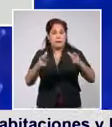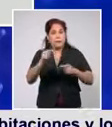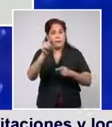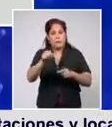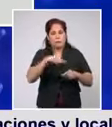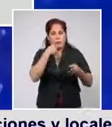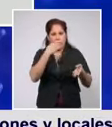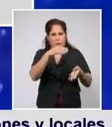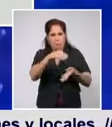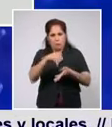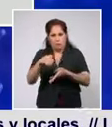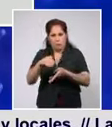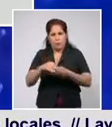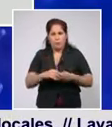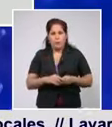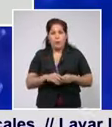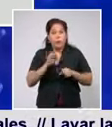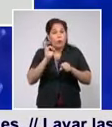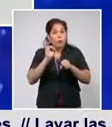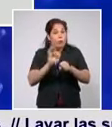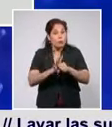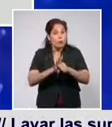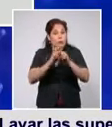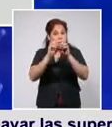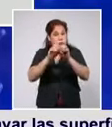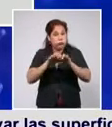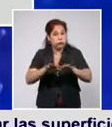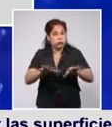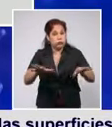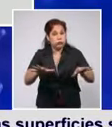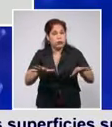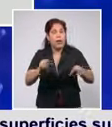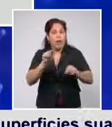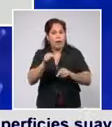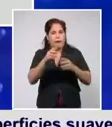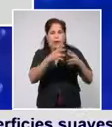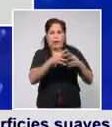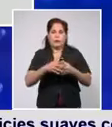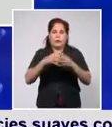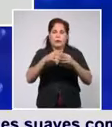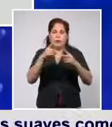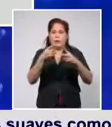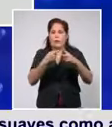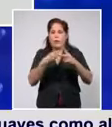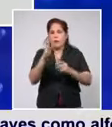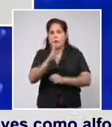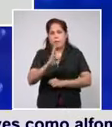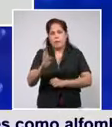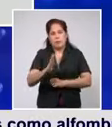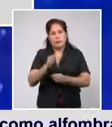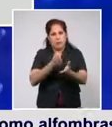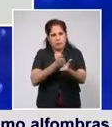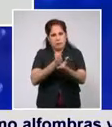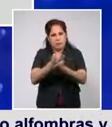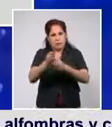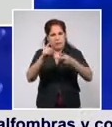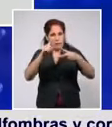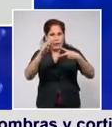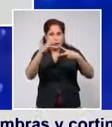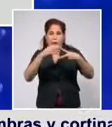fallecidos desde que comenzó la pandemia, en el que Estados Unidos y Brasil pues se mantienen en los dos primeros